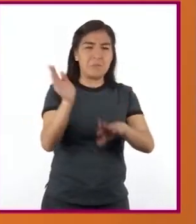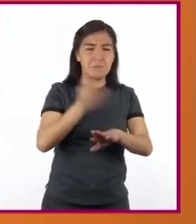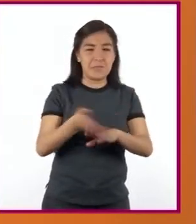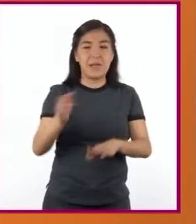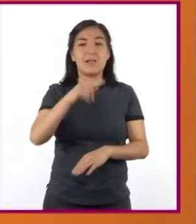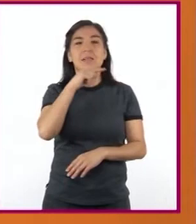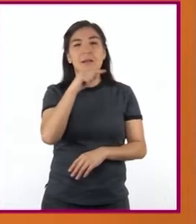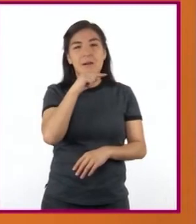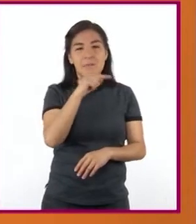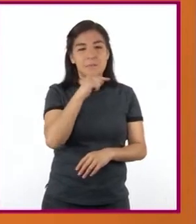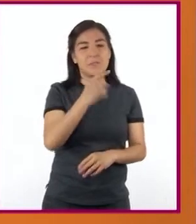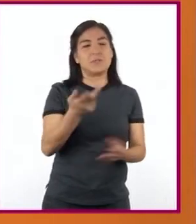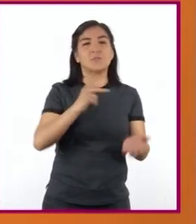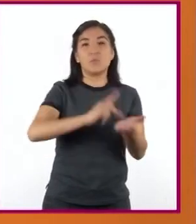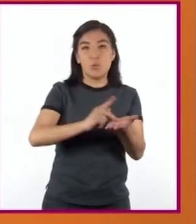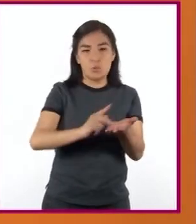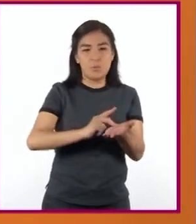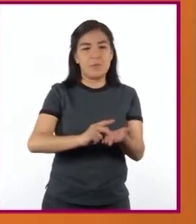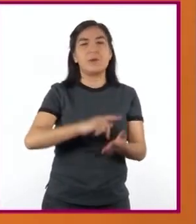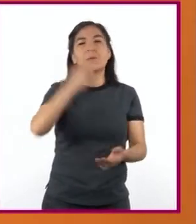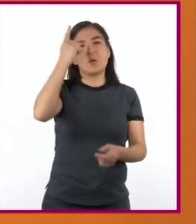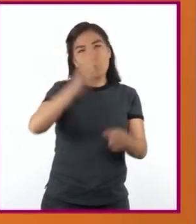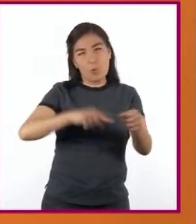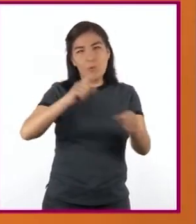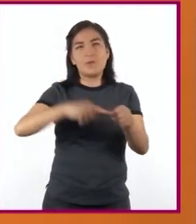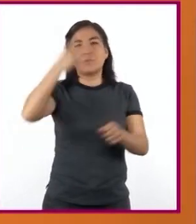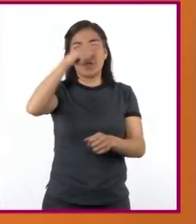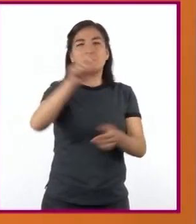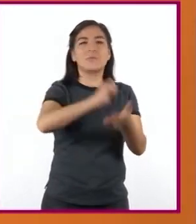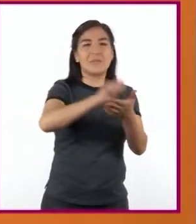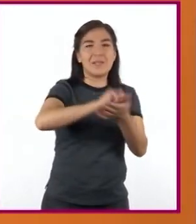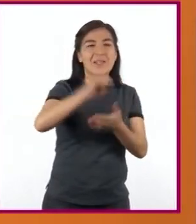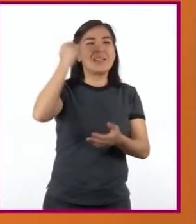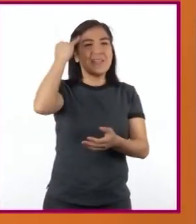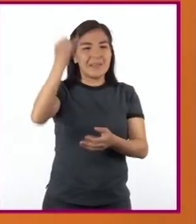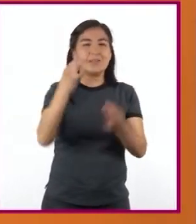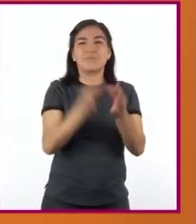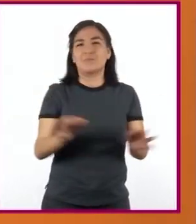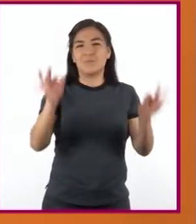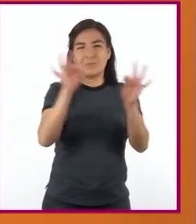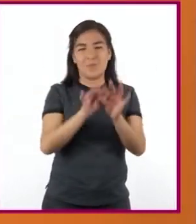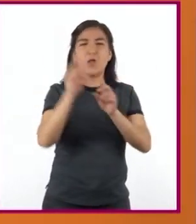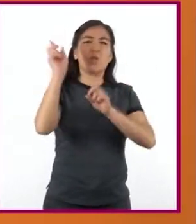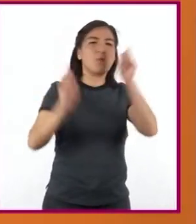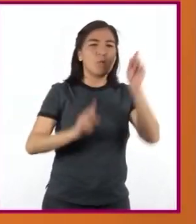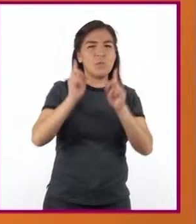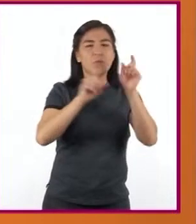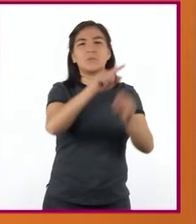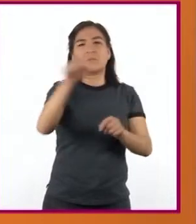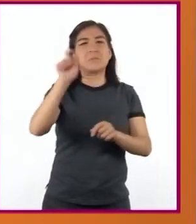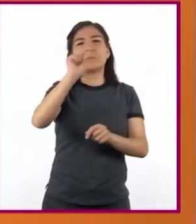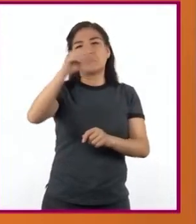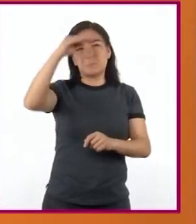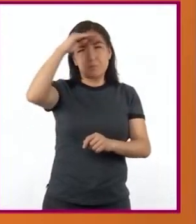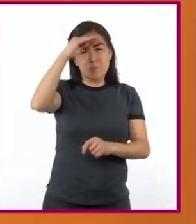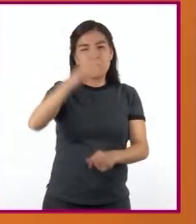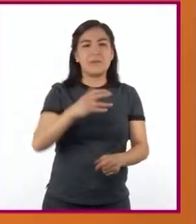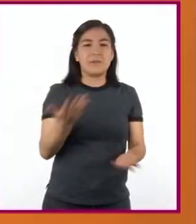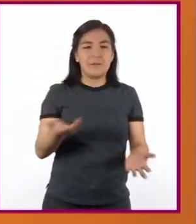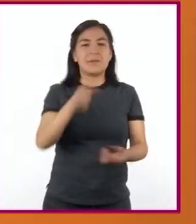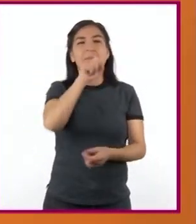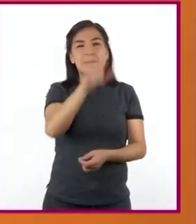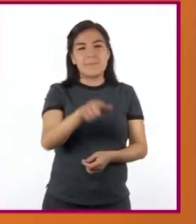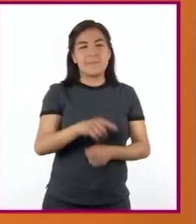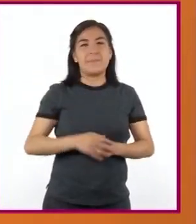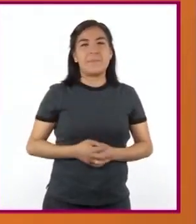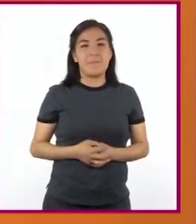lápiz o bolígrafo y colores para registrar las ideas principales, dudas y reflexiones que tengan y para